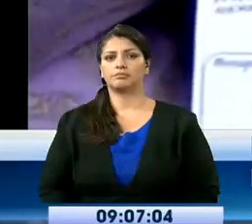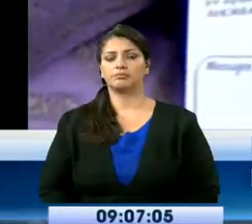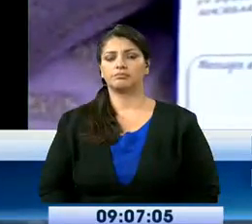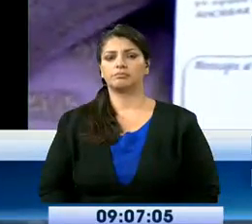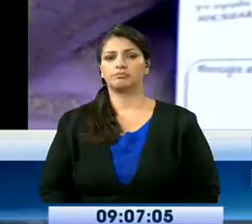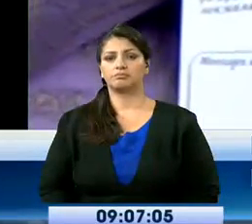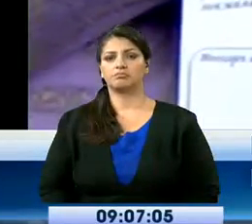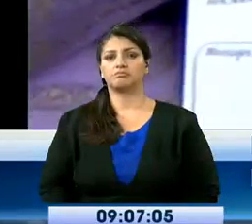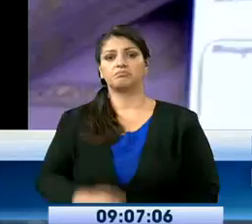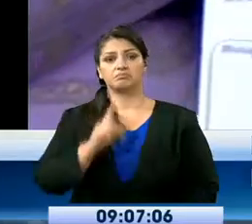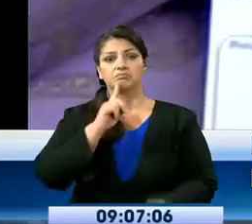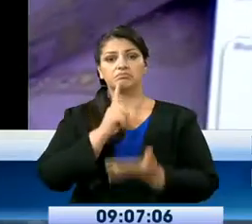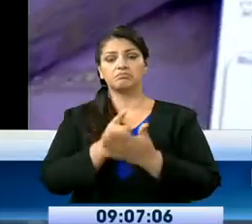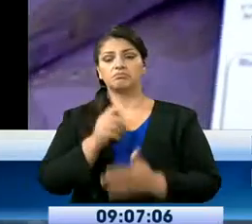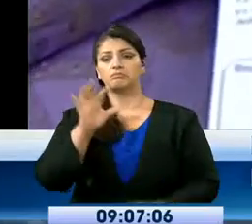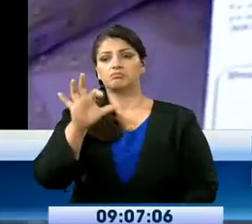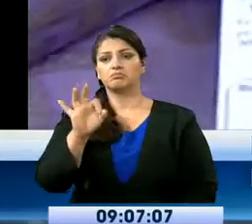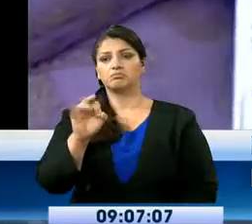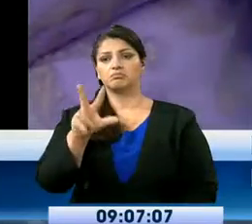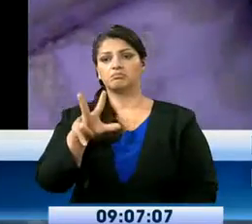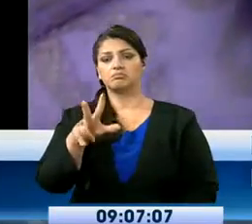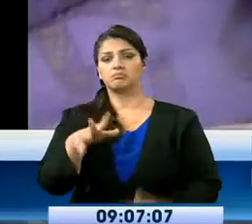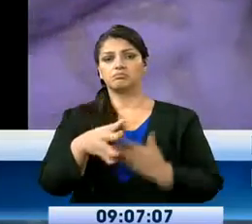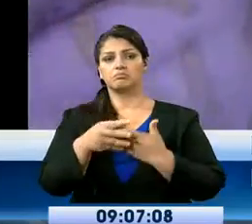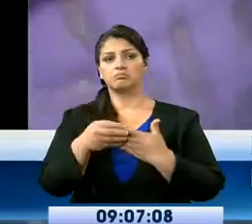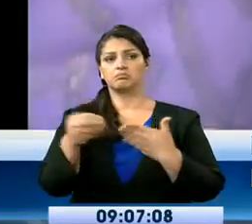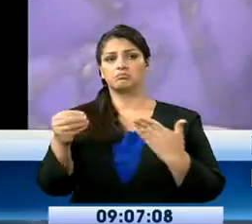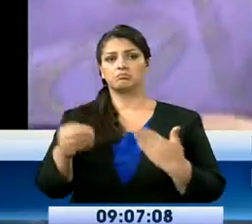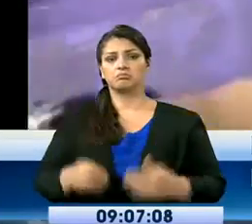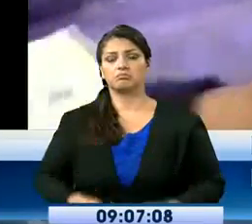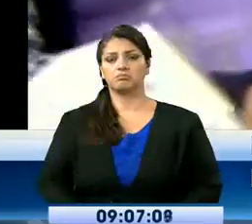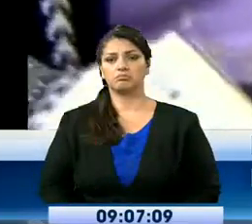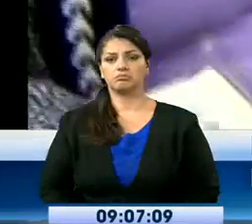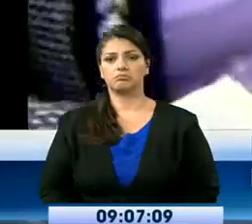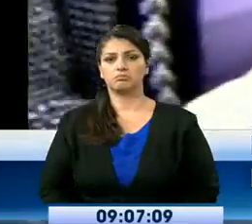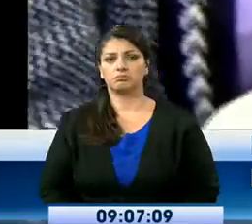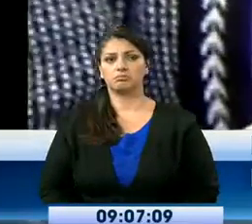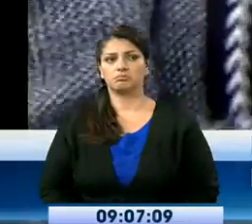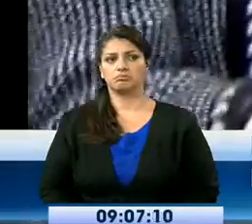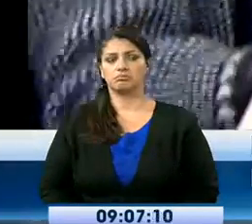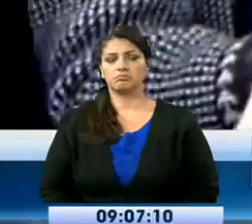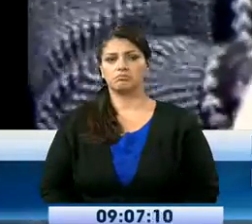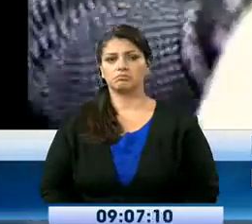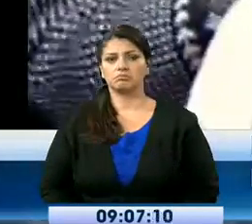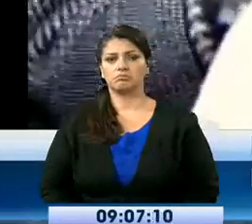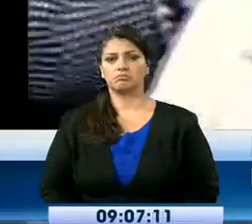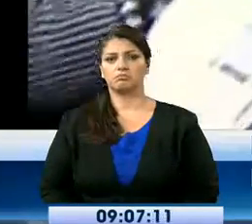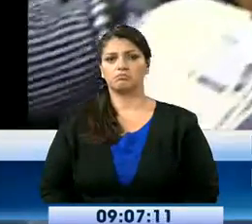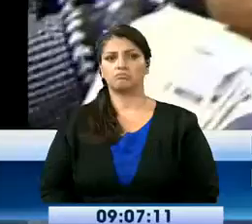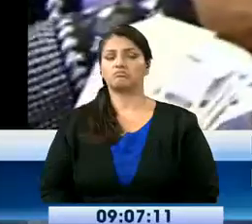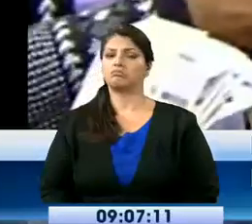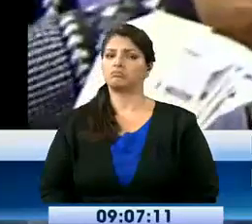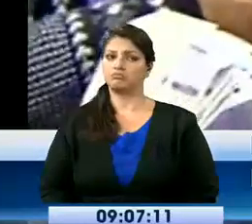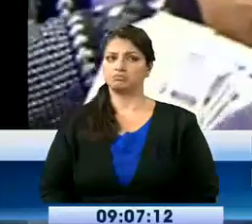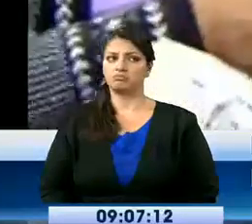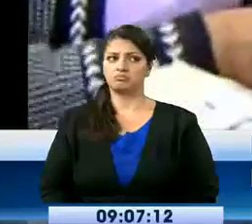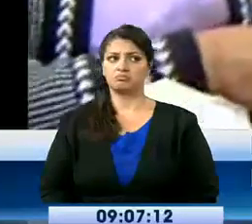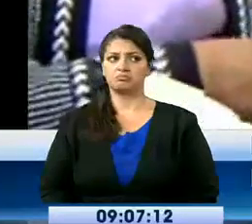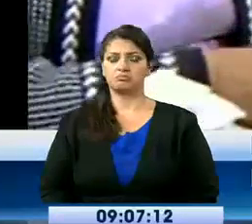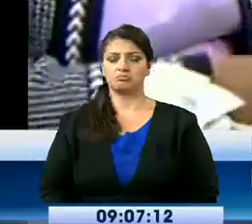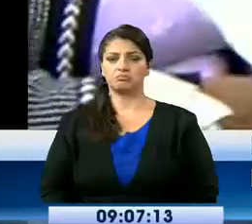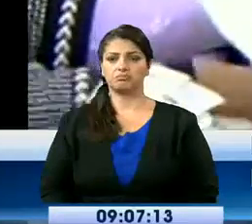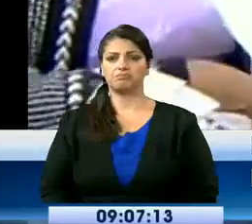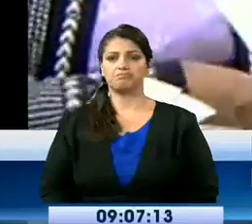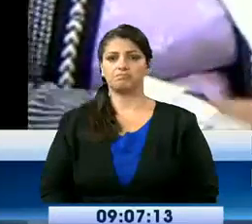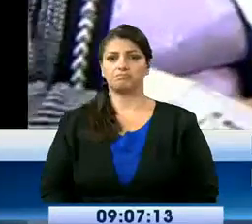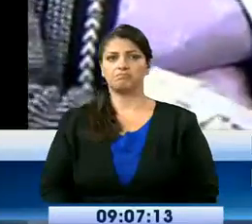viendo. Sí, miren, $93. Ellos no vienen a tomarnos un consumo así, exacto. Sí, parece que hay un problema